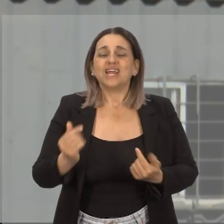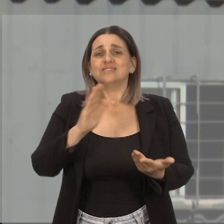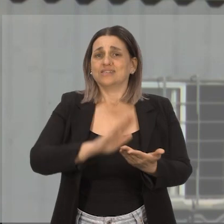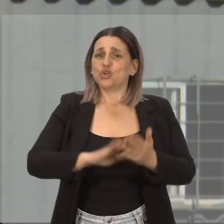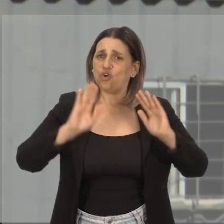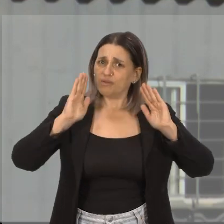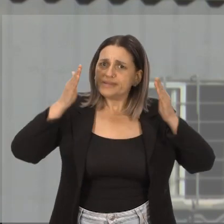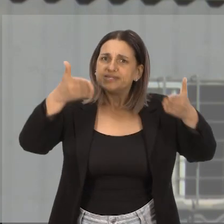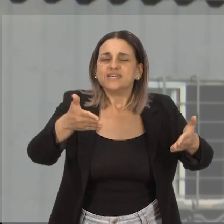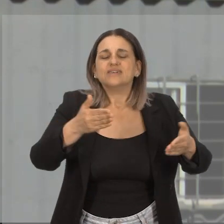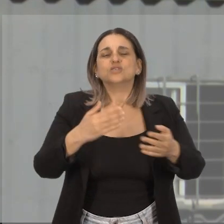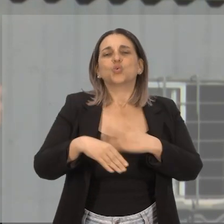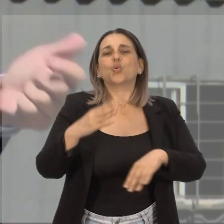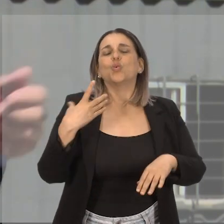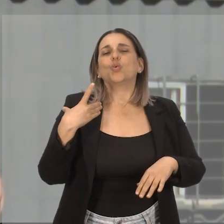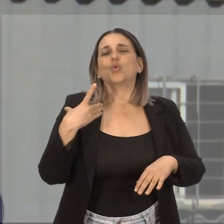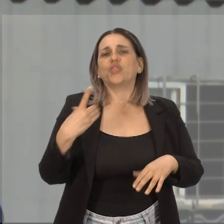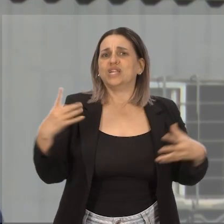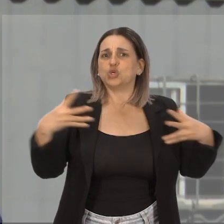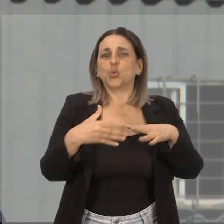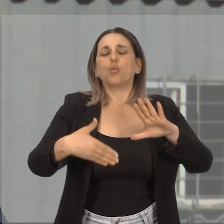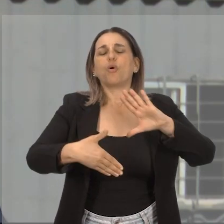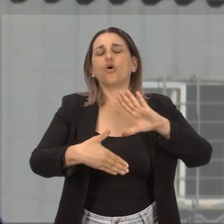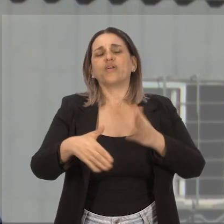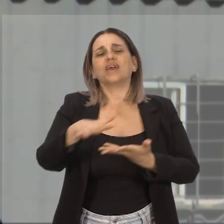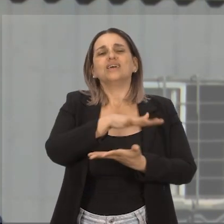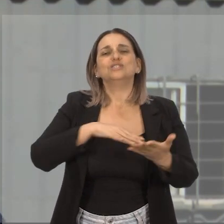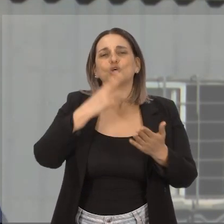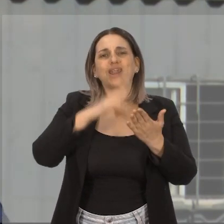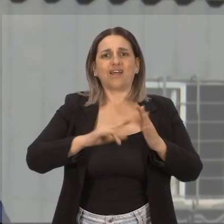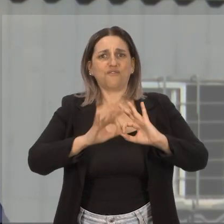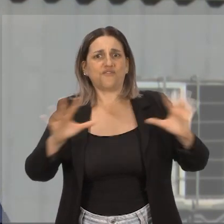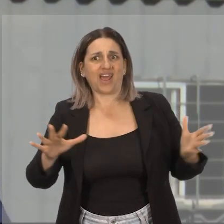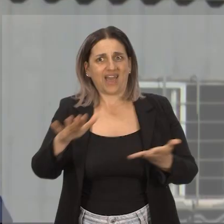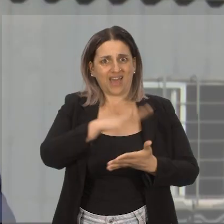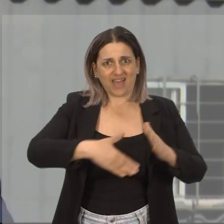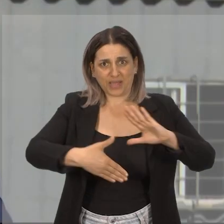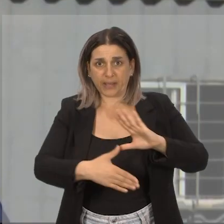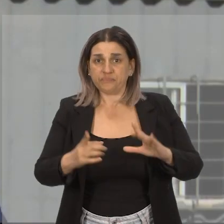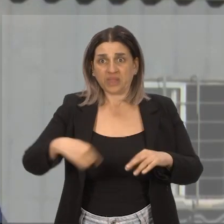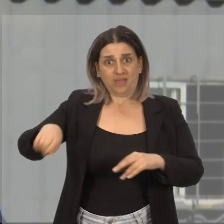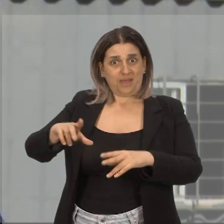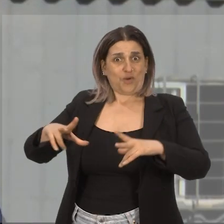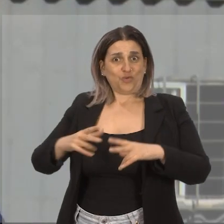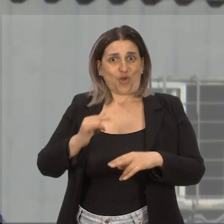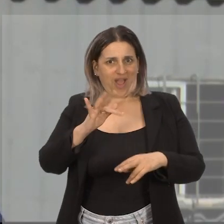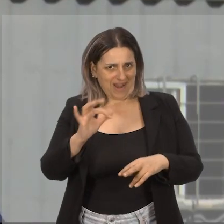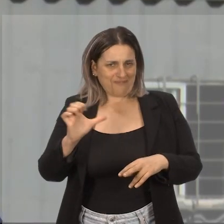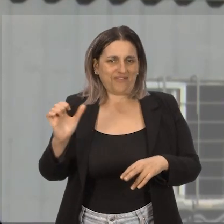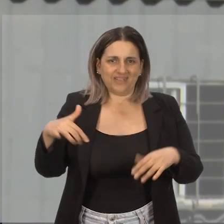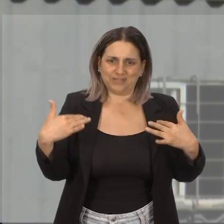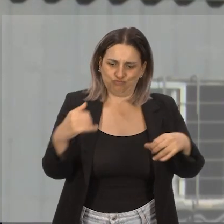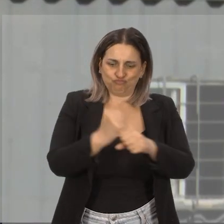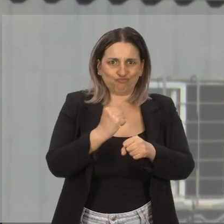y Finanzas, sobre todo la Dirección de Zona Franca. Está Ana Alfi acá, que ha tenido que padecer